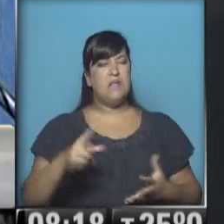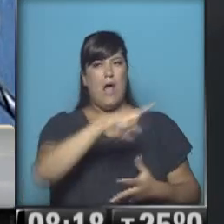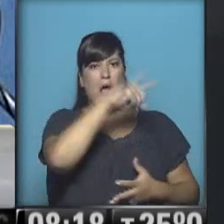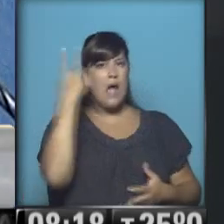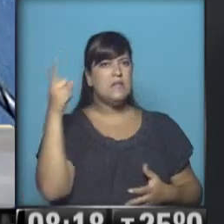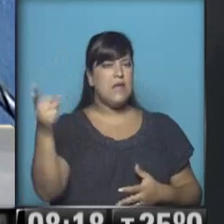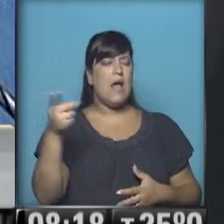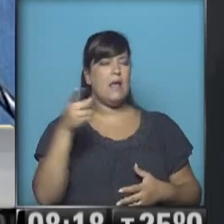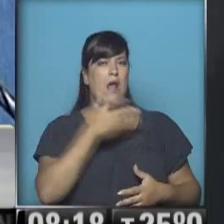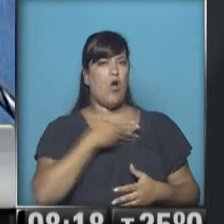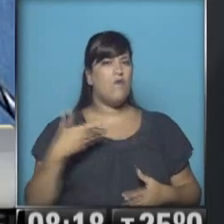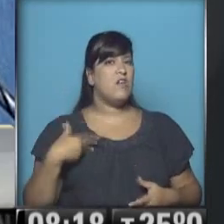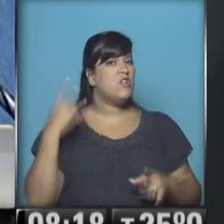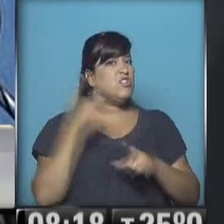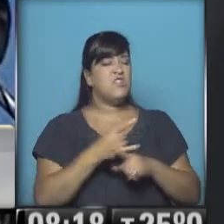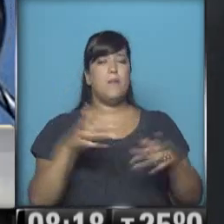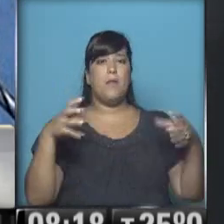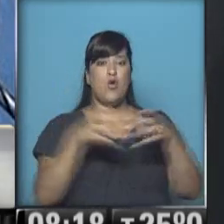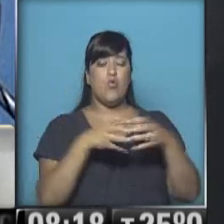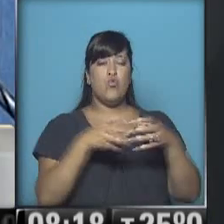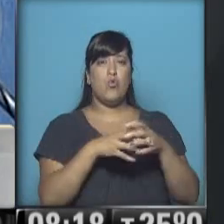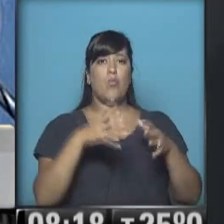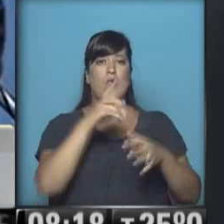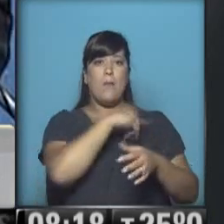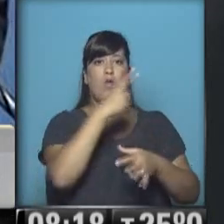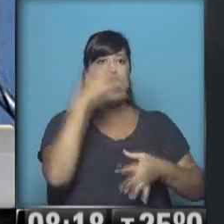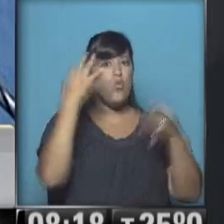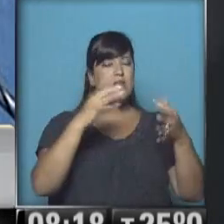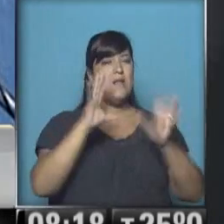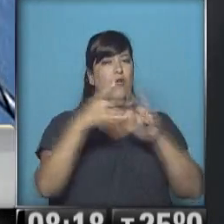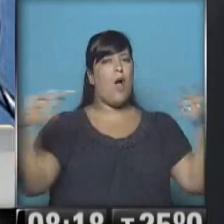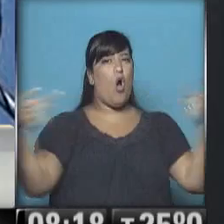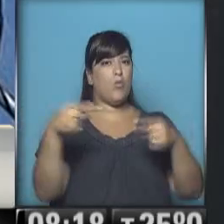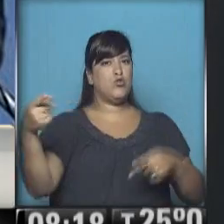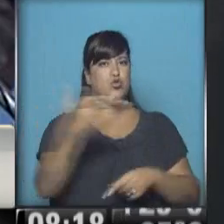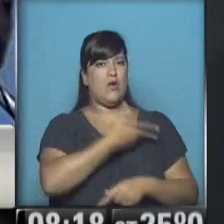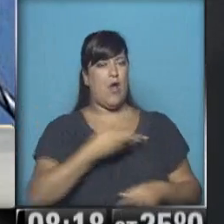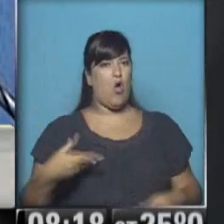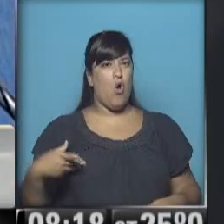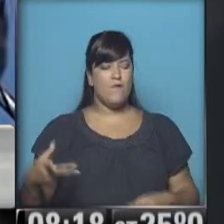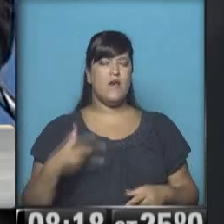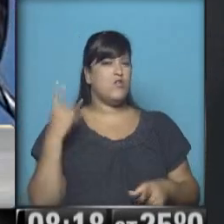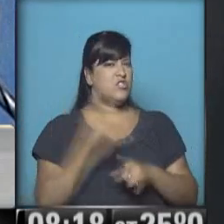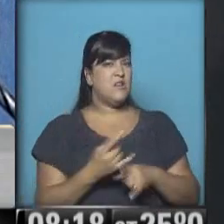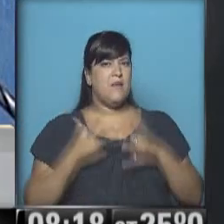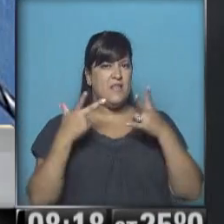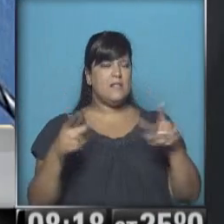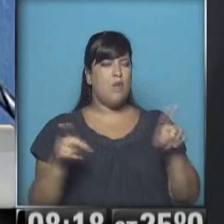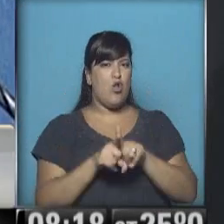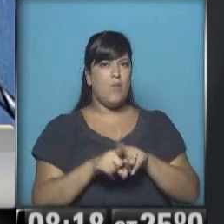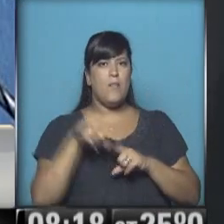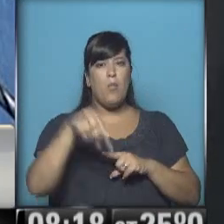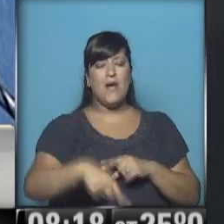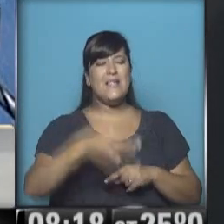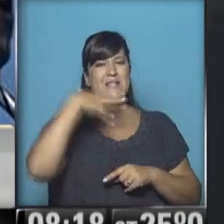un polo de carácter opositor en la Argentina. Lo hemos dicho, lo ratificamos y lo vamos a seguir ratificando porque esta es